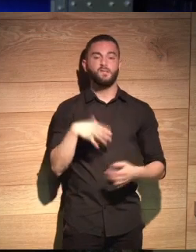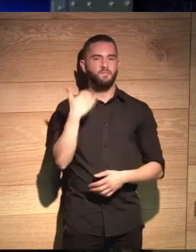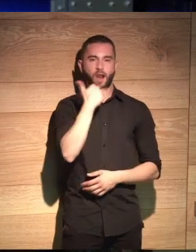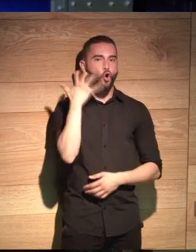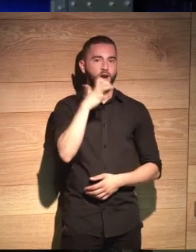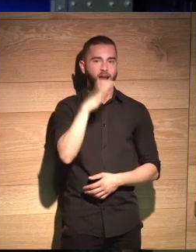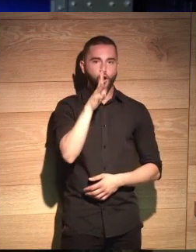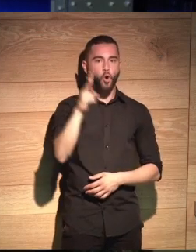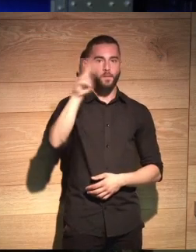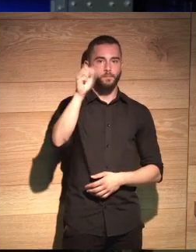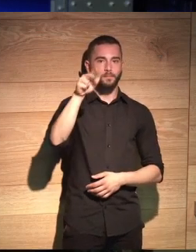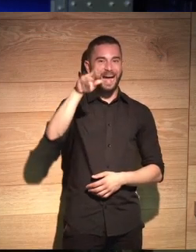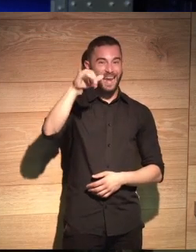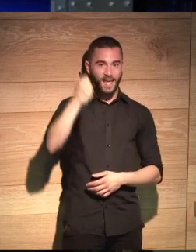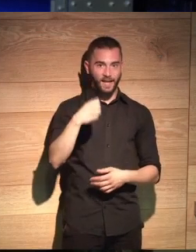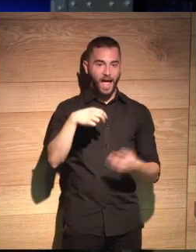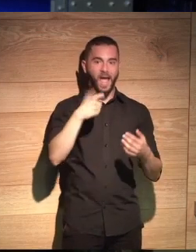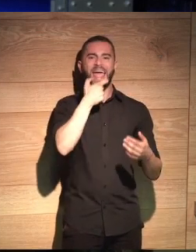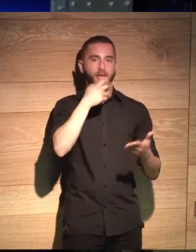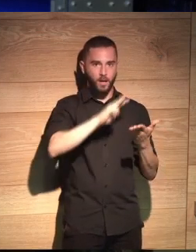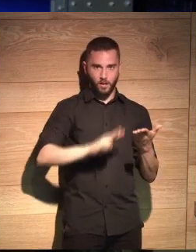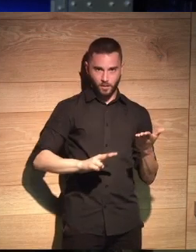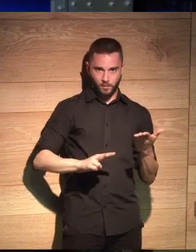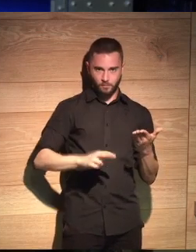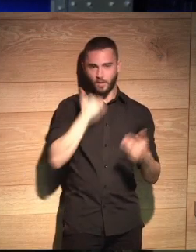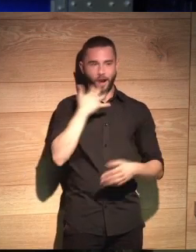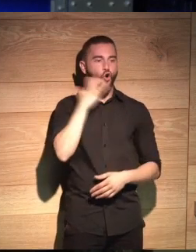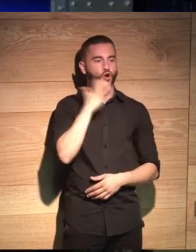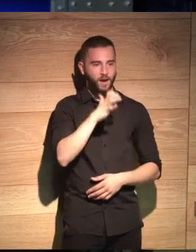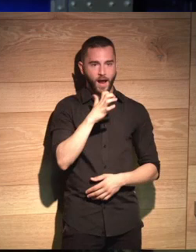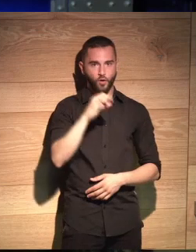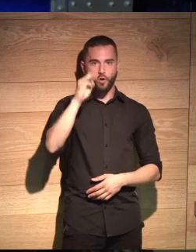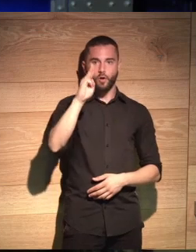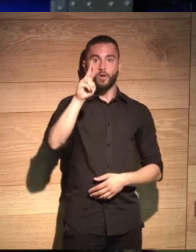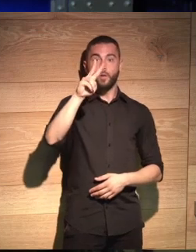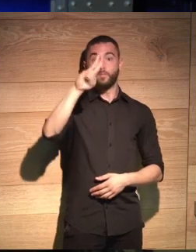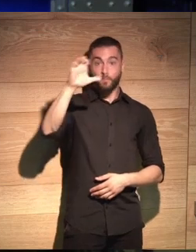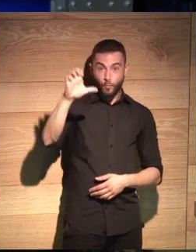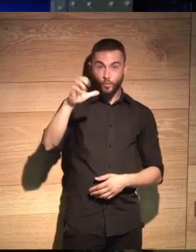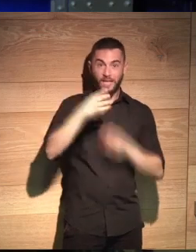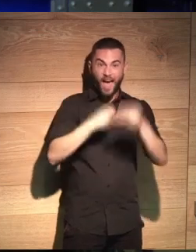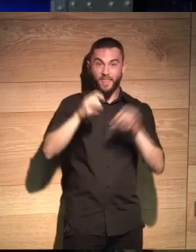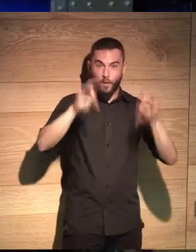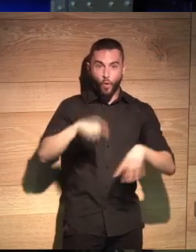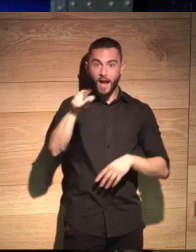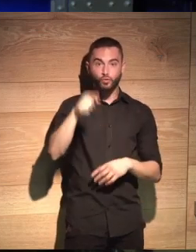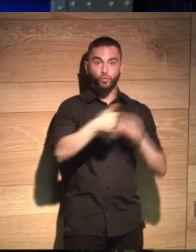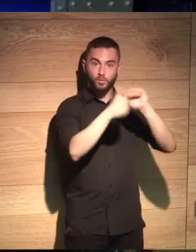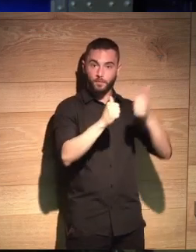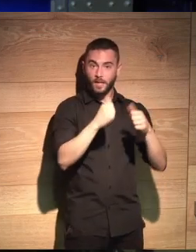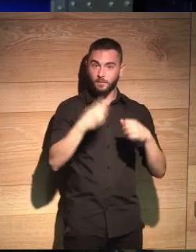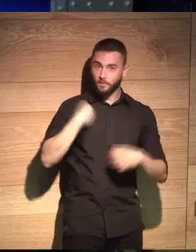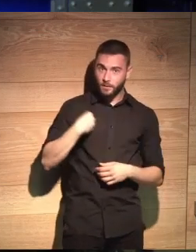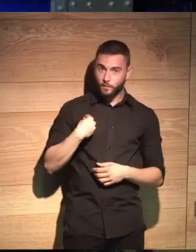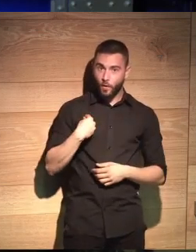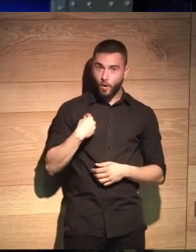Valeria en inglés, ¿no? Que es una cosa bastante extraña. ¿Es este el camino de Proust que has elegido, el empezar a